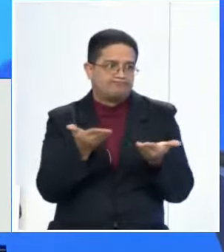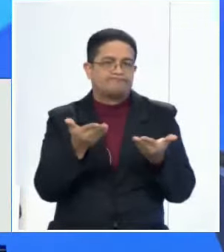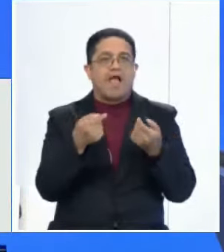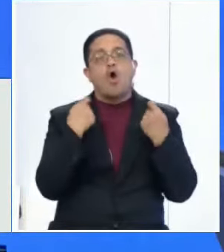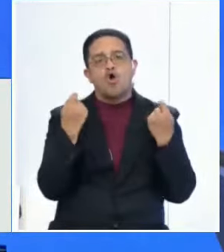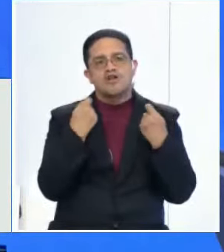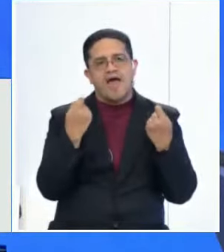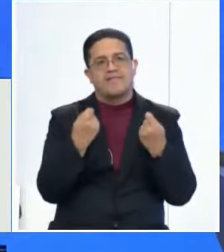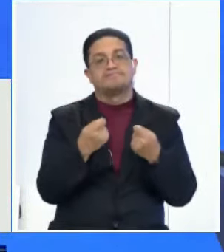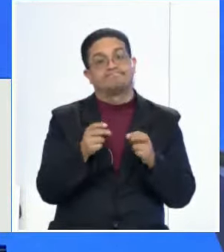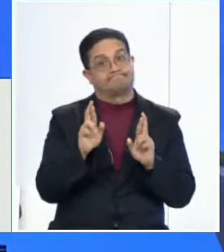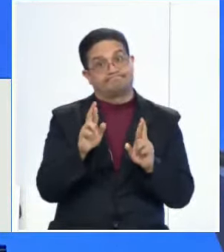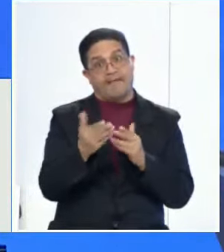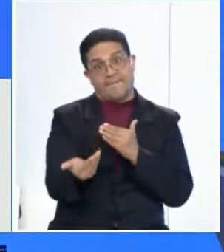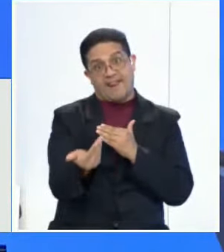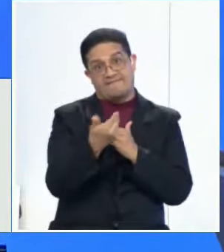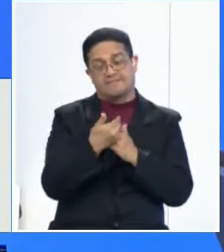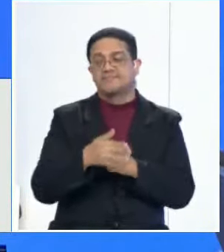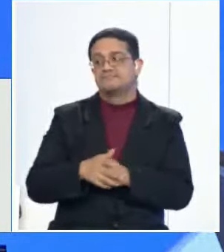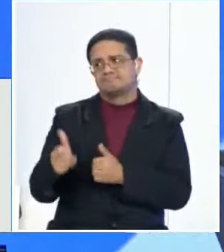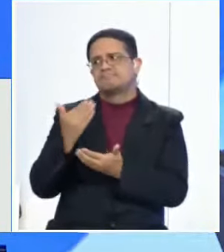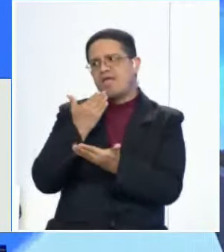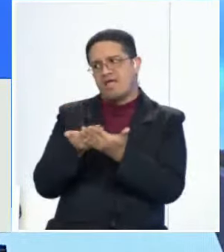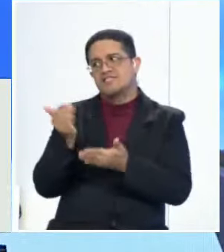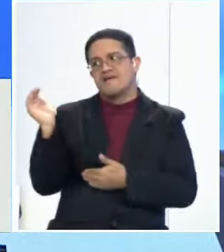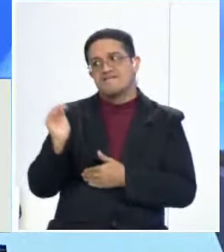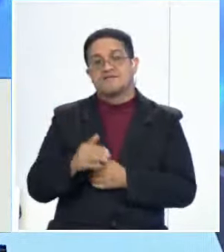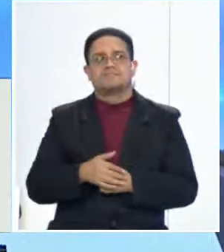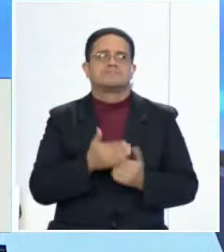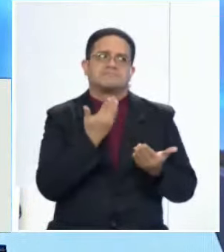jornada. Los esperamos. Gracias por estar con nosotros el día de hoy. Gracias a ti, Daniela, por la invitación. La doctora Edwin